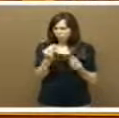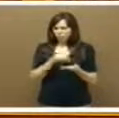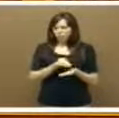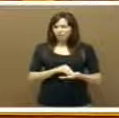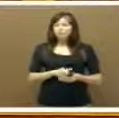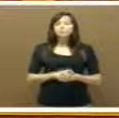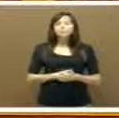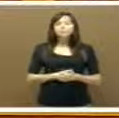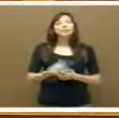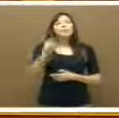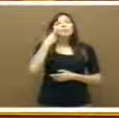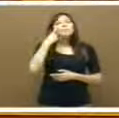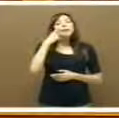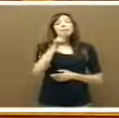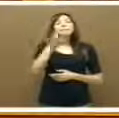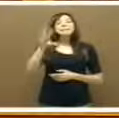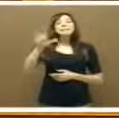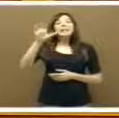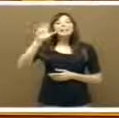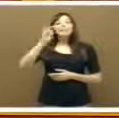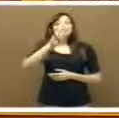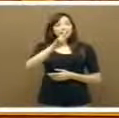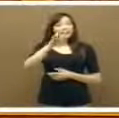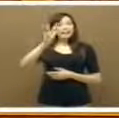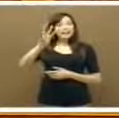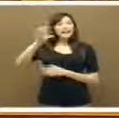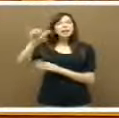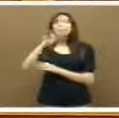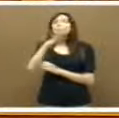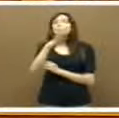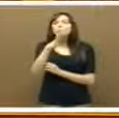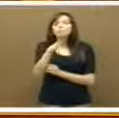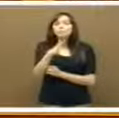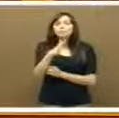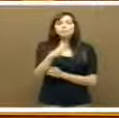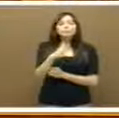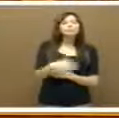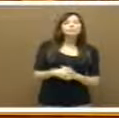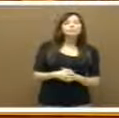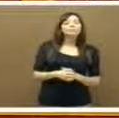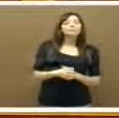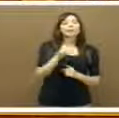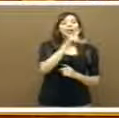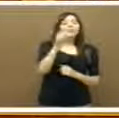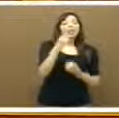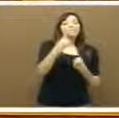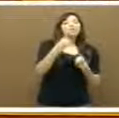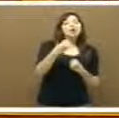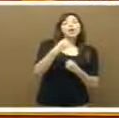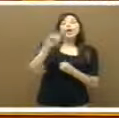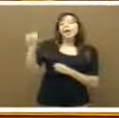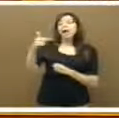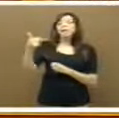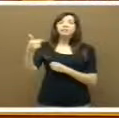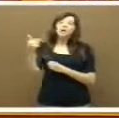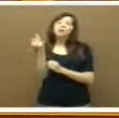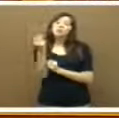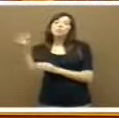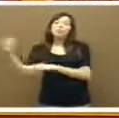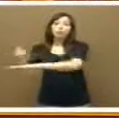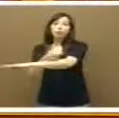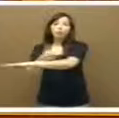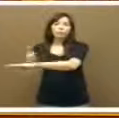Mire usted, en los 23 euros salen de dividir los 10 millones entre 430.000. Y, claro, eso hace el que no sabe